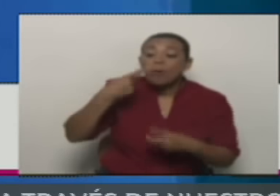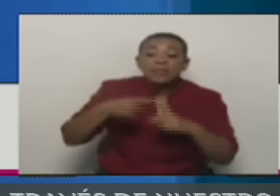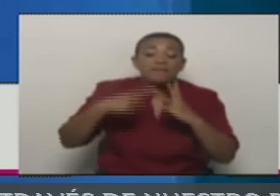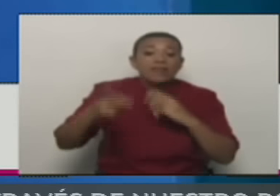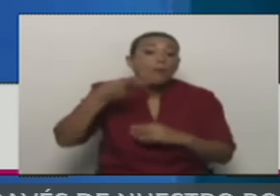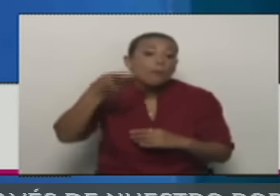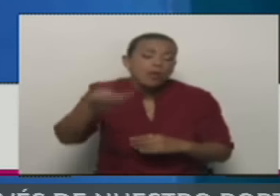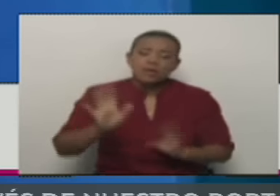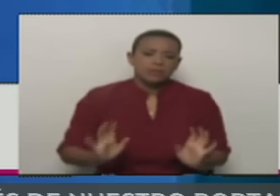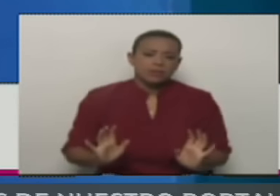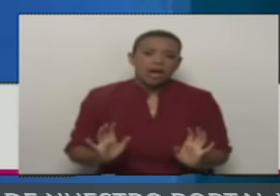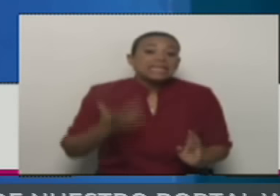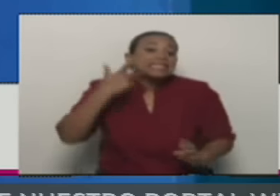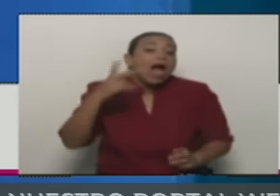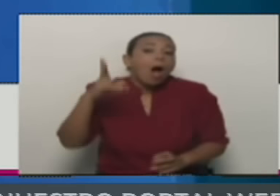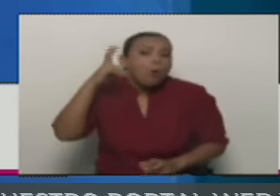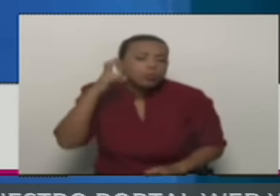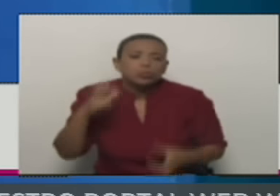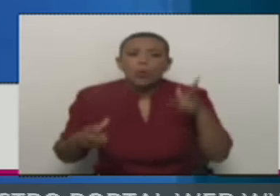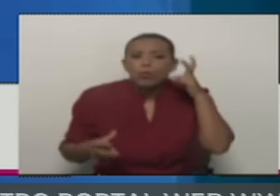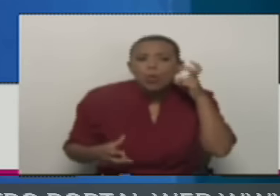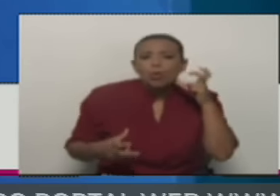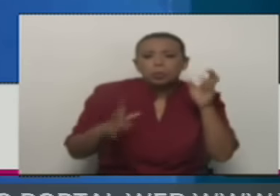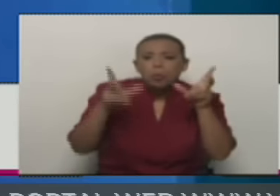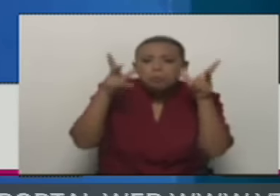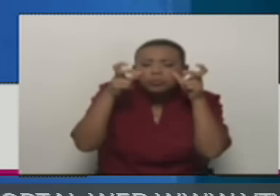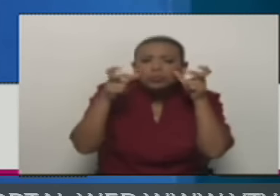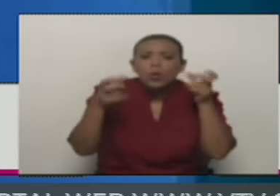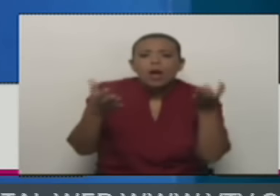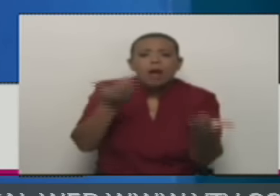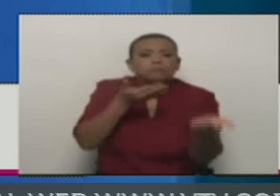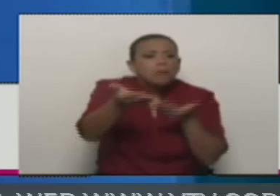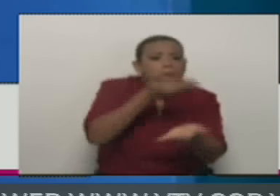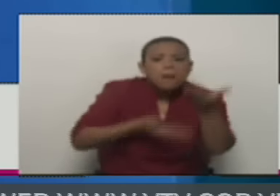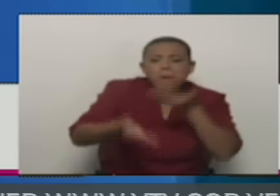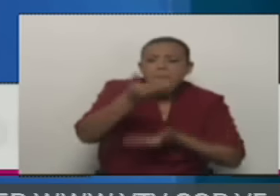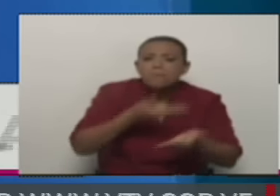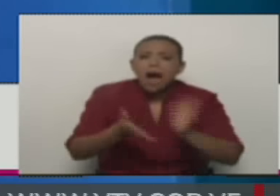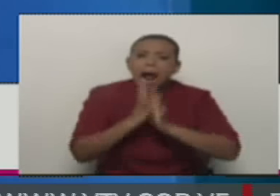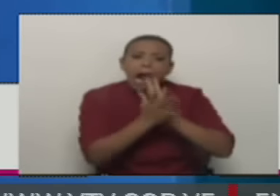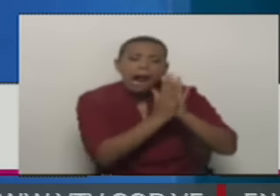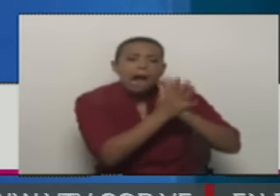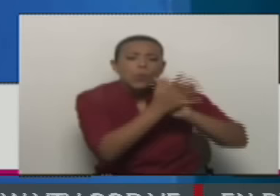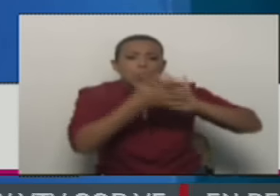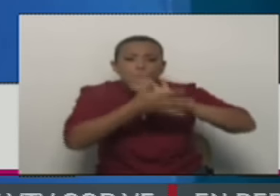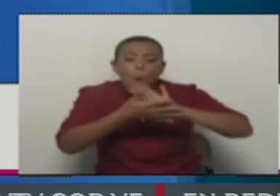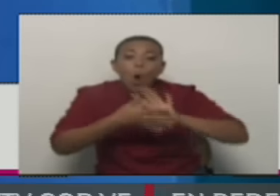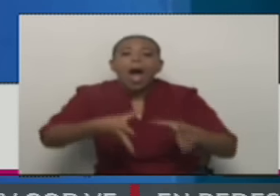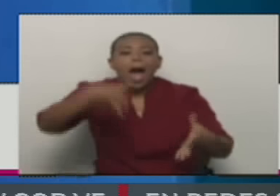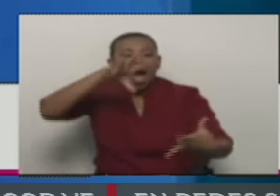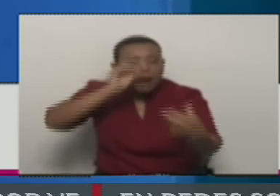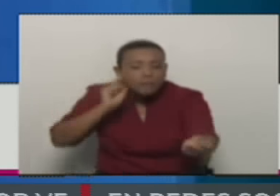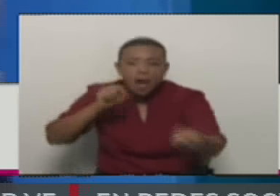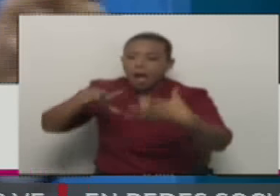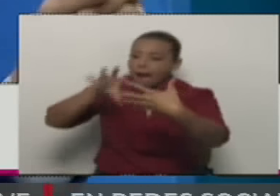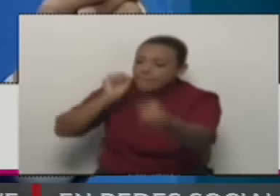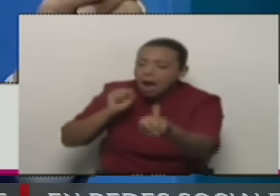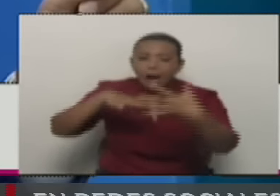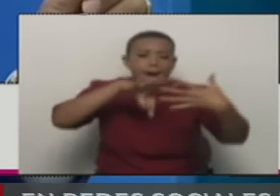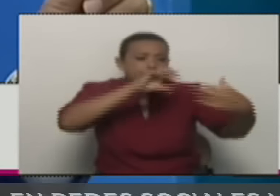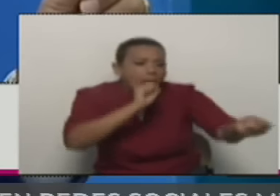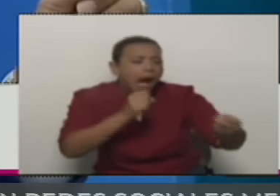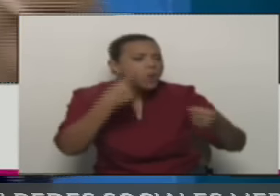momento tenemos que escucharnos, tenemos que hablar y tenemos que entendernos entre todos los